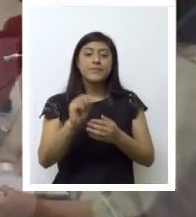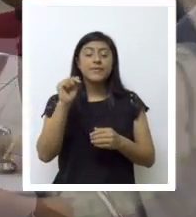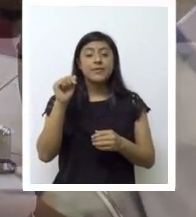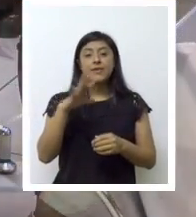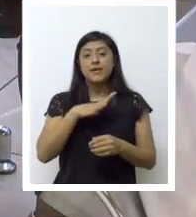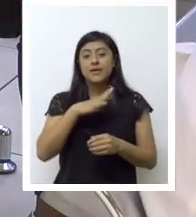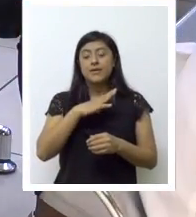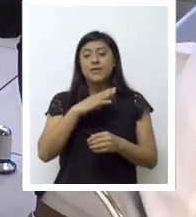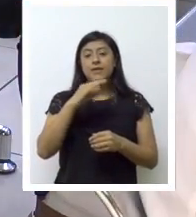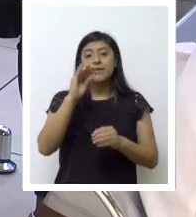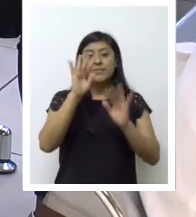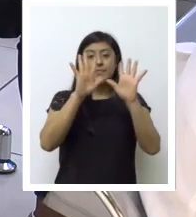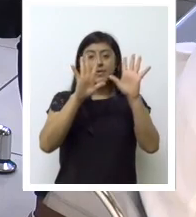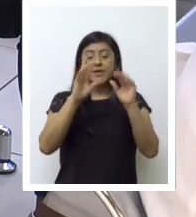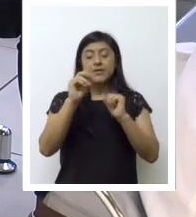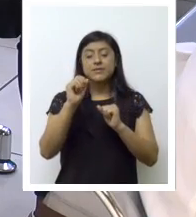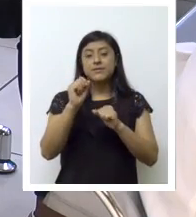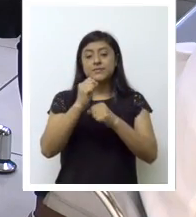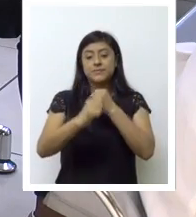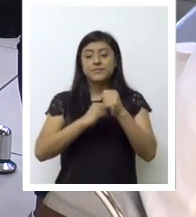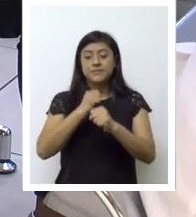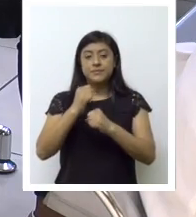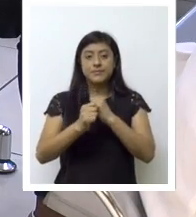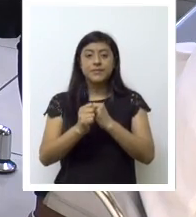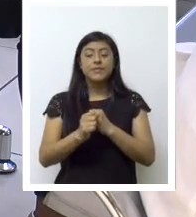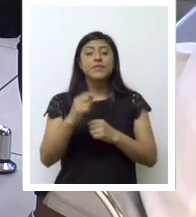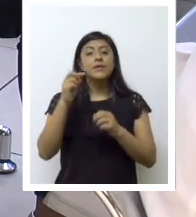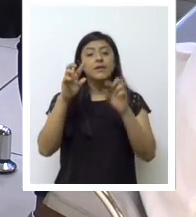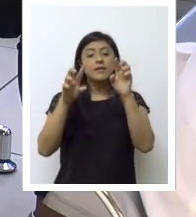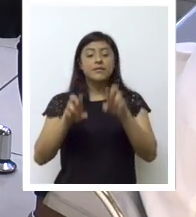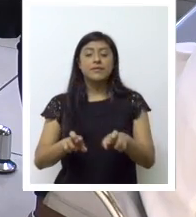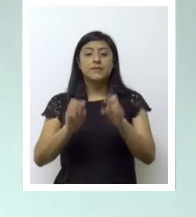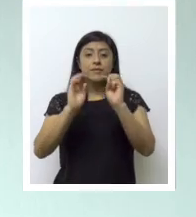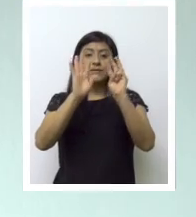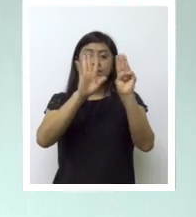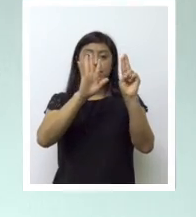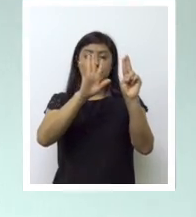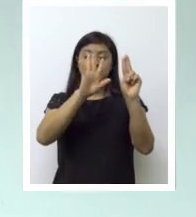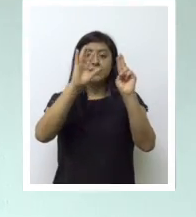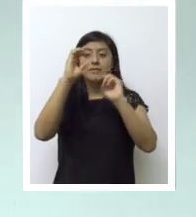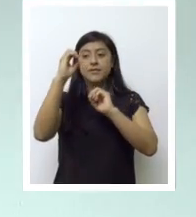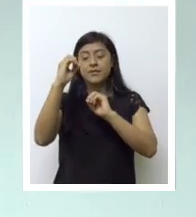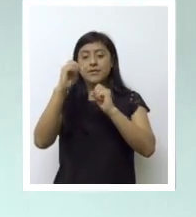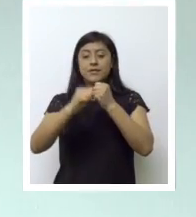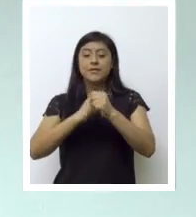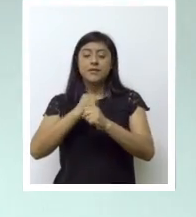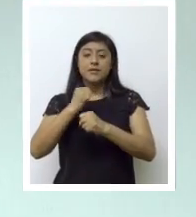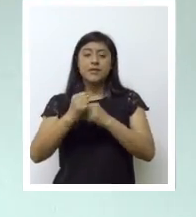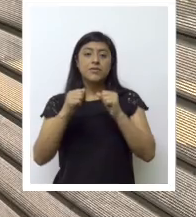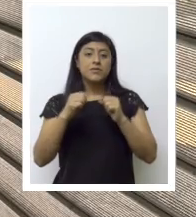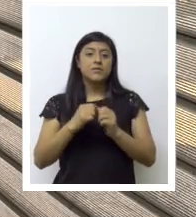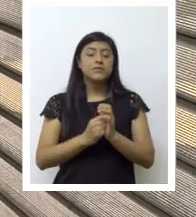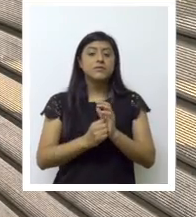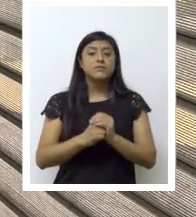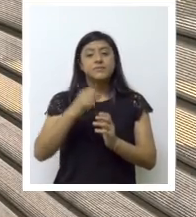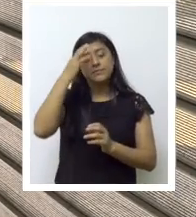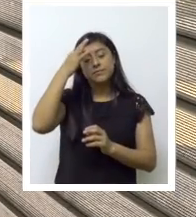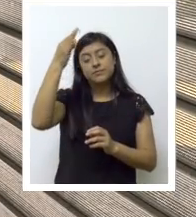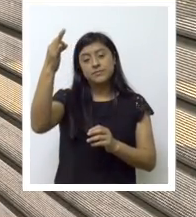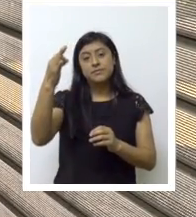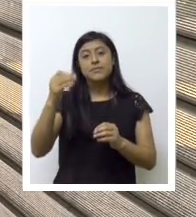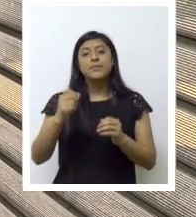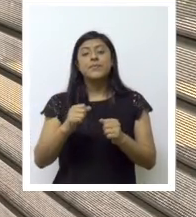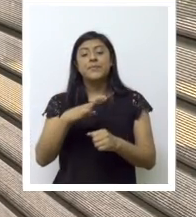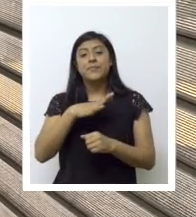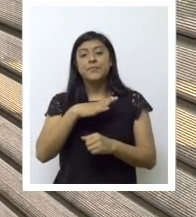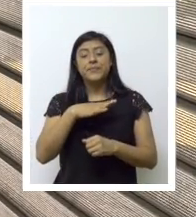DPI, este tendrá una vigencia de 10 años, pero las personas de 70 años en adelante cuentan con el beneficio